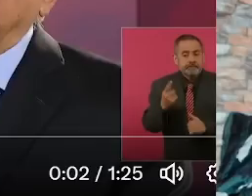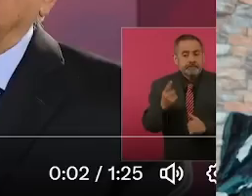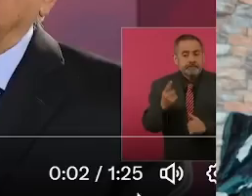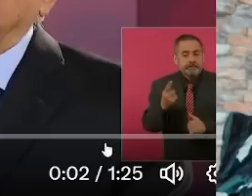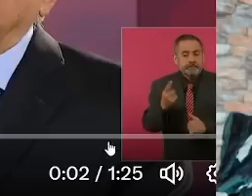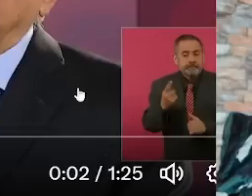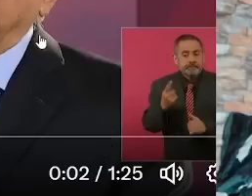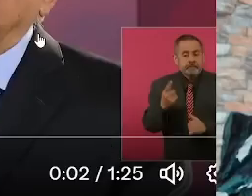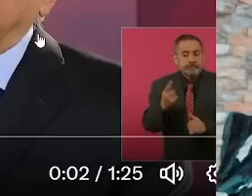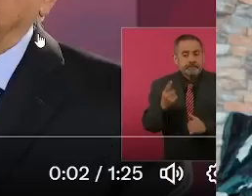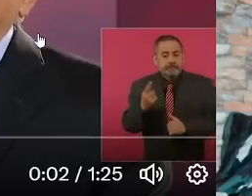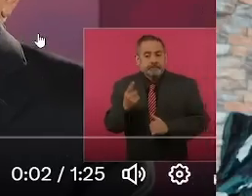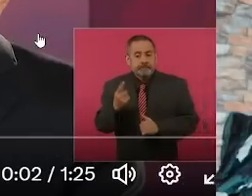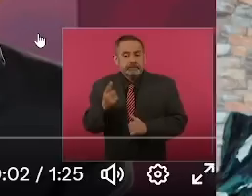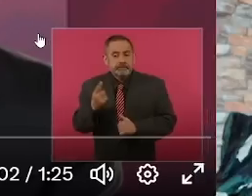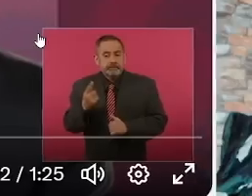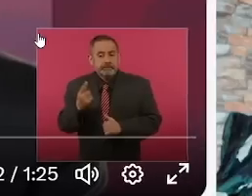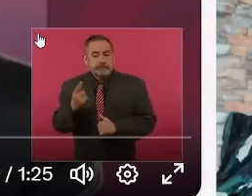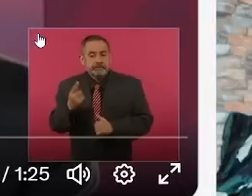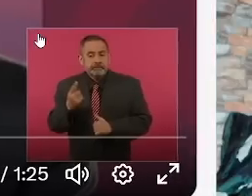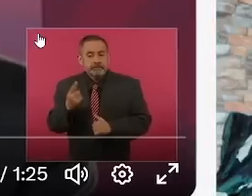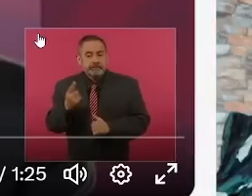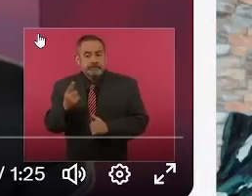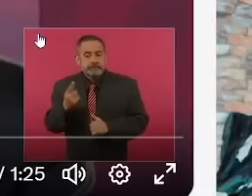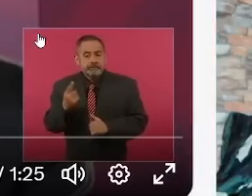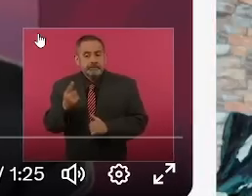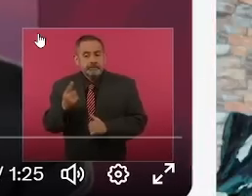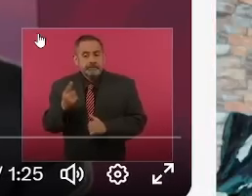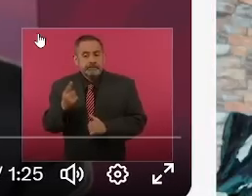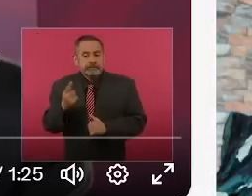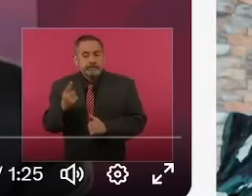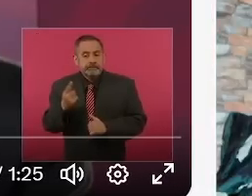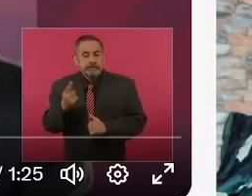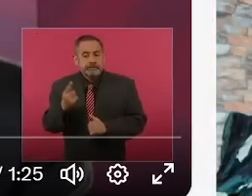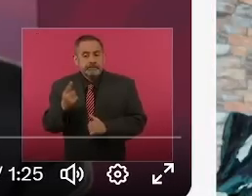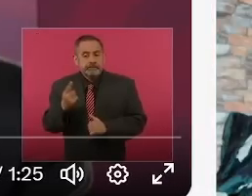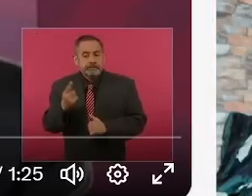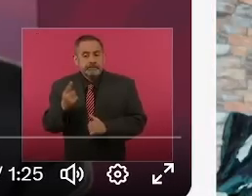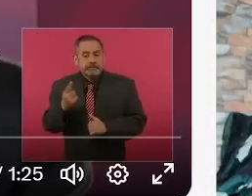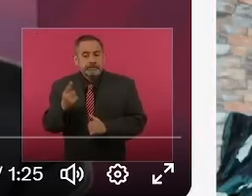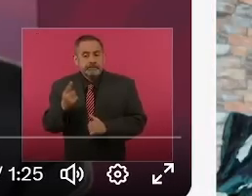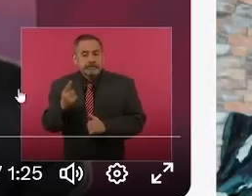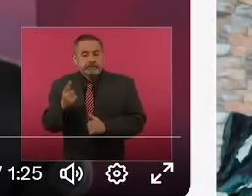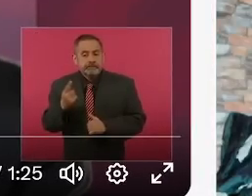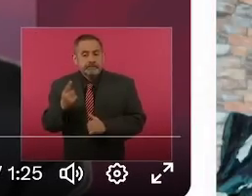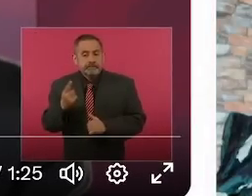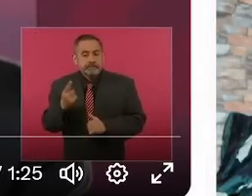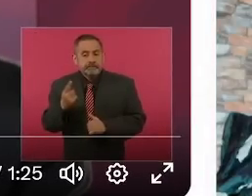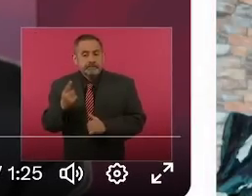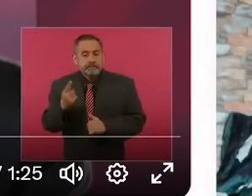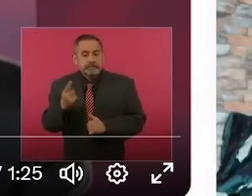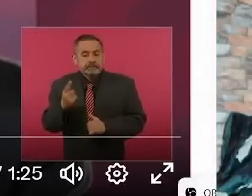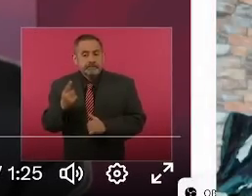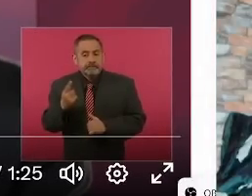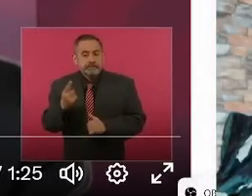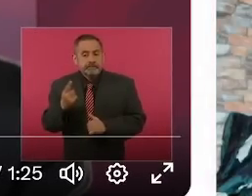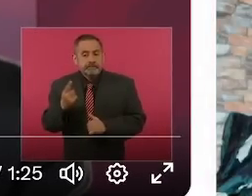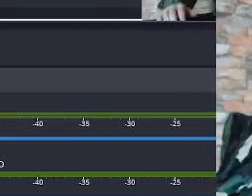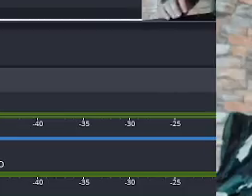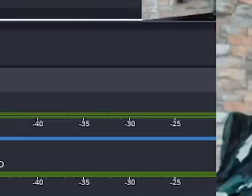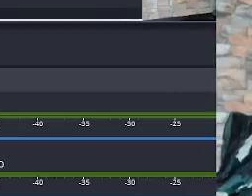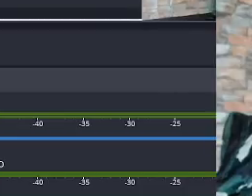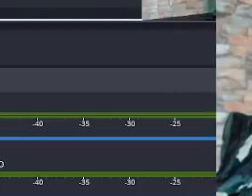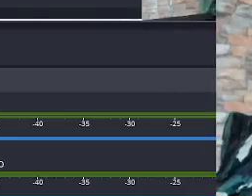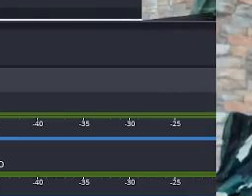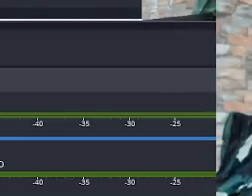Esto fue lo que dijo amlo con respecto a los gringos y y su preocupación cabrón Ojalá sí